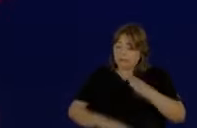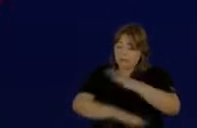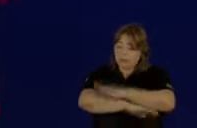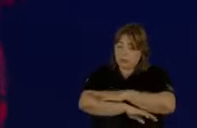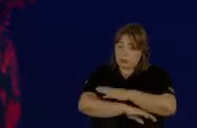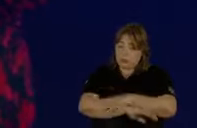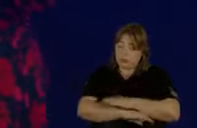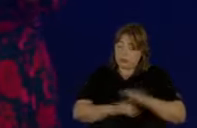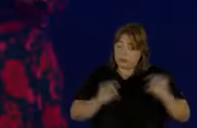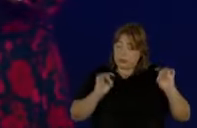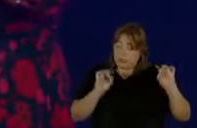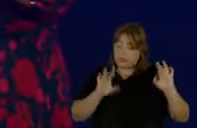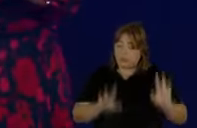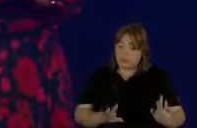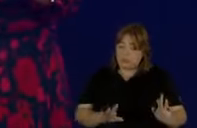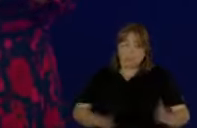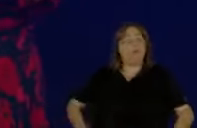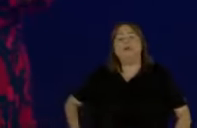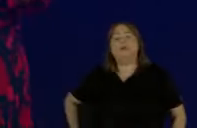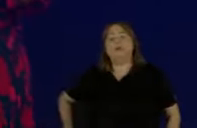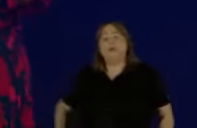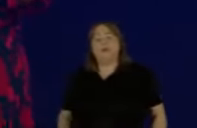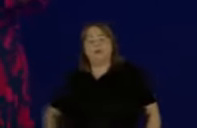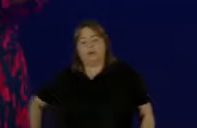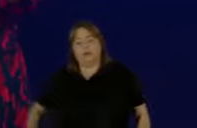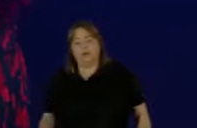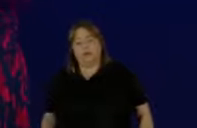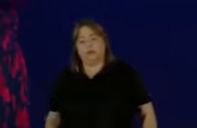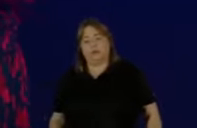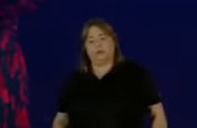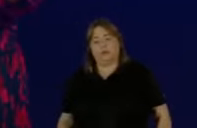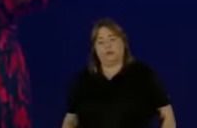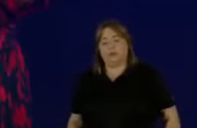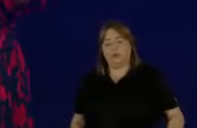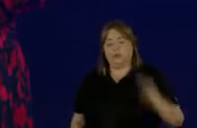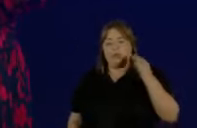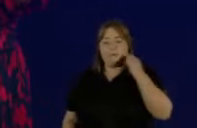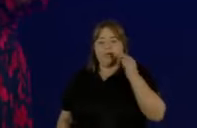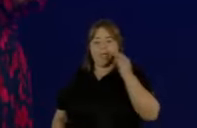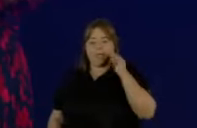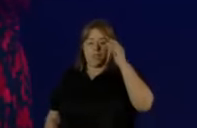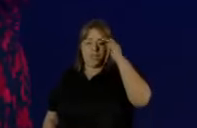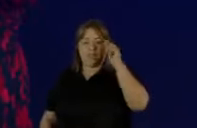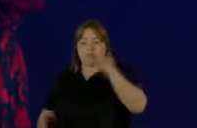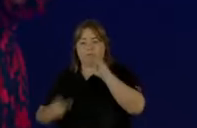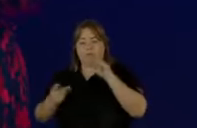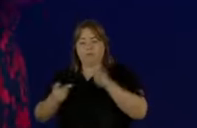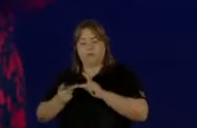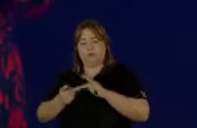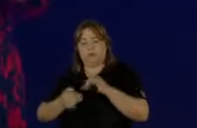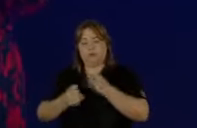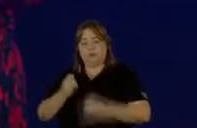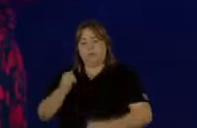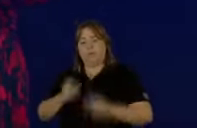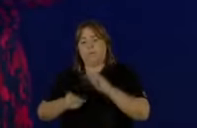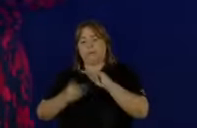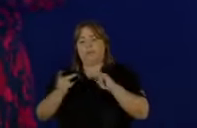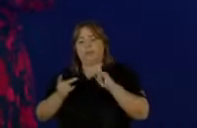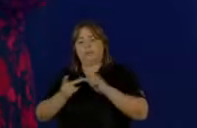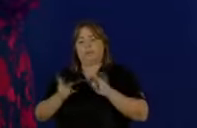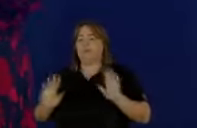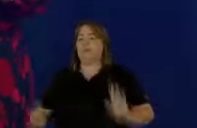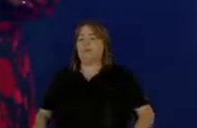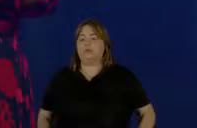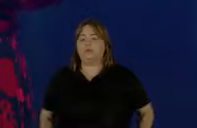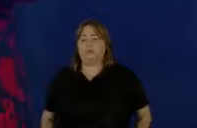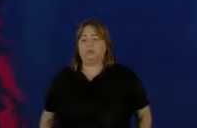son perfecto. Y mi nieto, perfecto. Y la última que salió, más perfecta todavía, porque